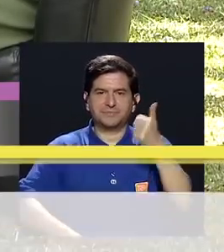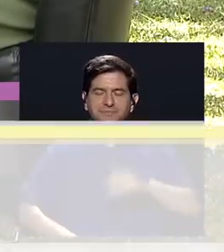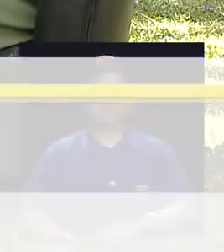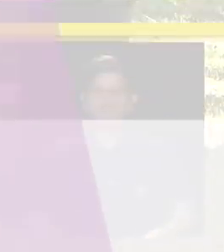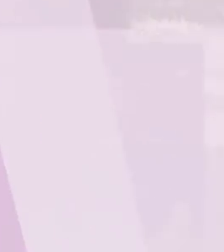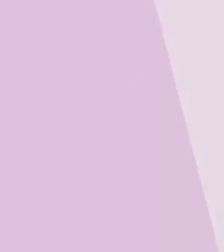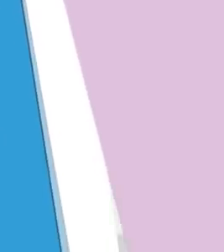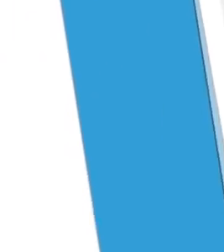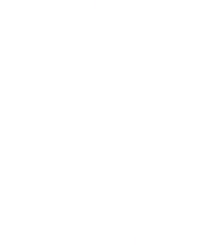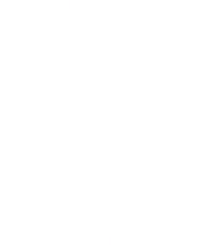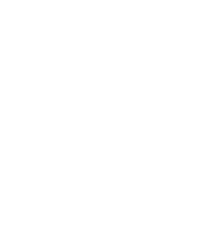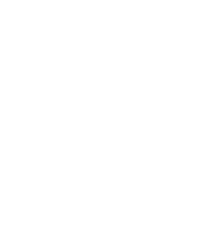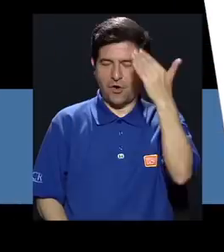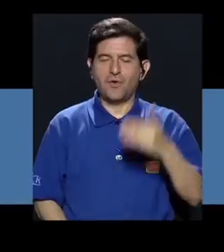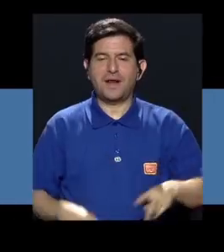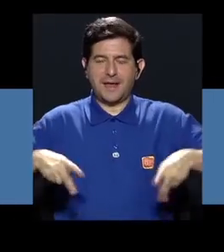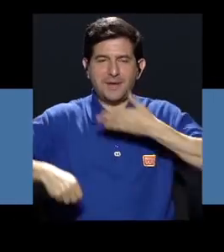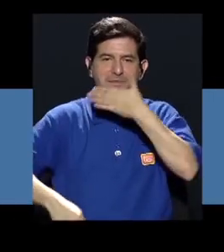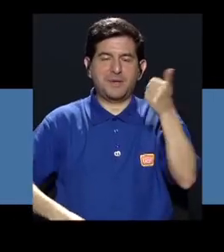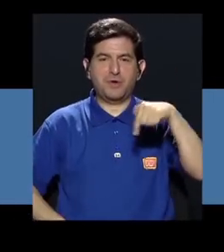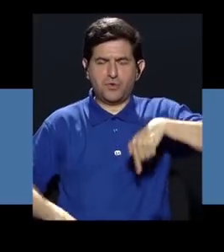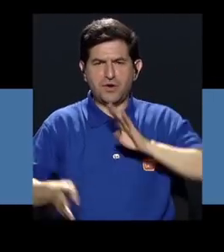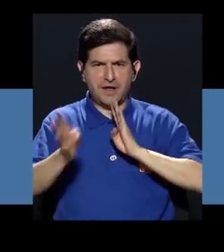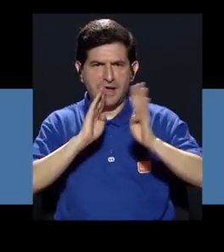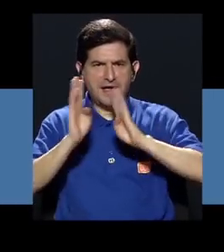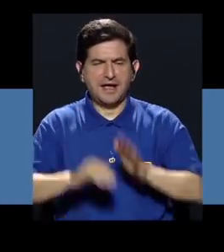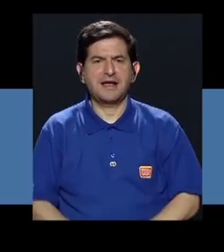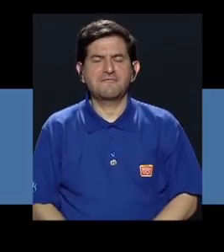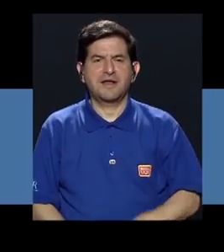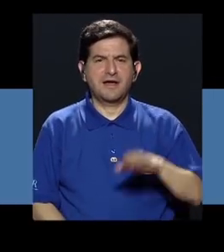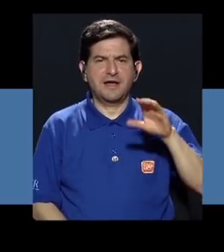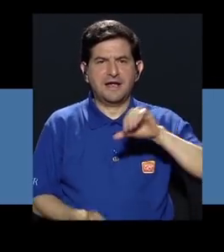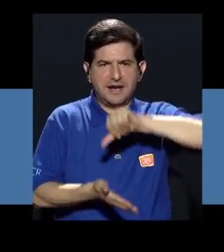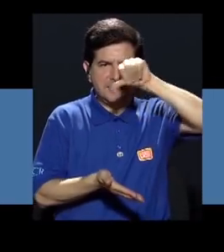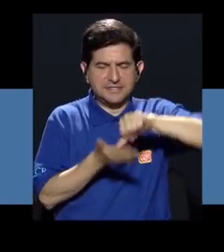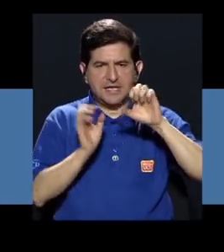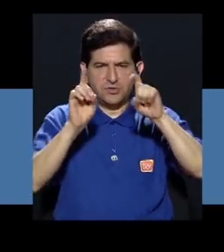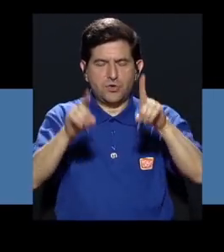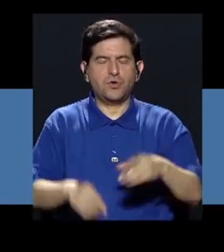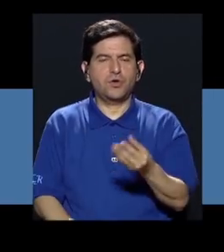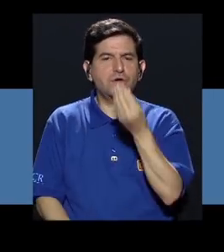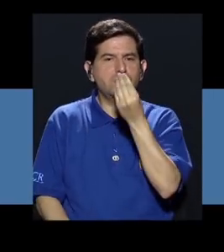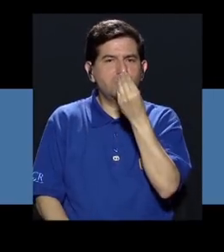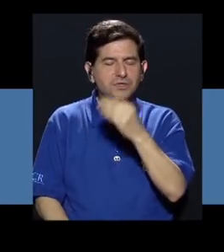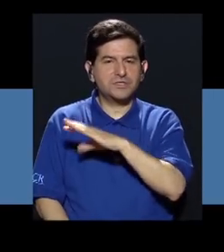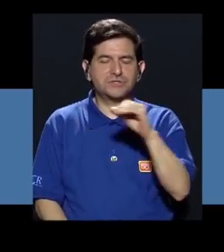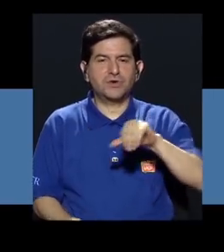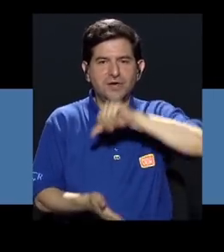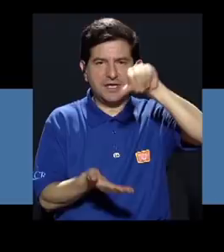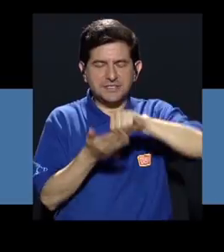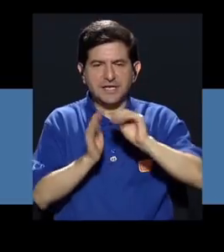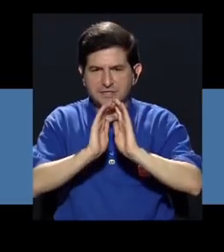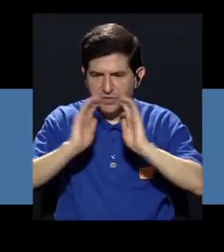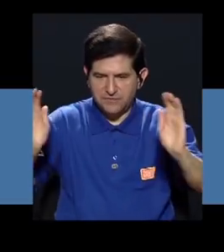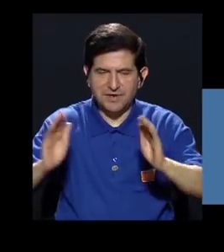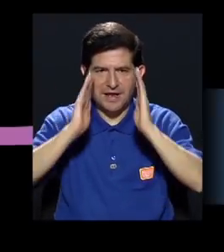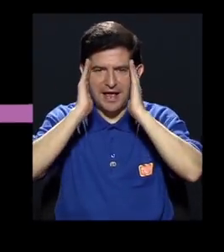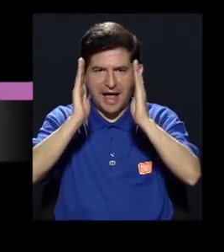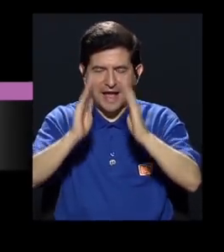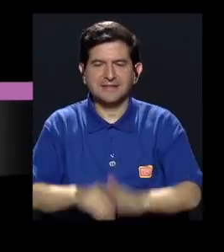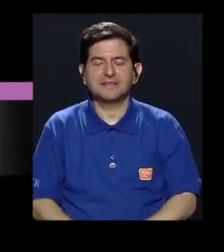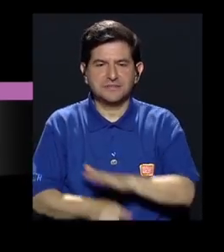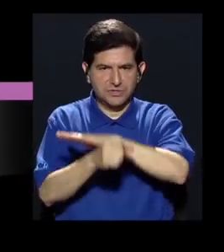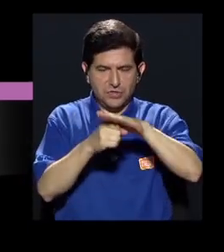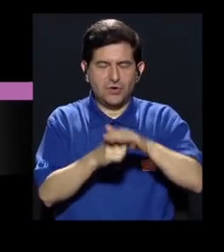Mejor. Hola, en Vivir Mejor estamos conversando acerca de los centros de educación y nutrición y los centros